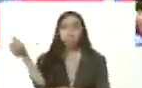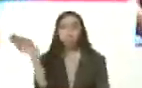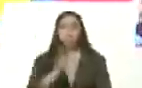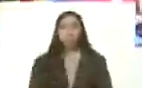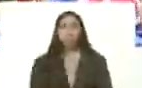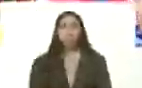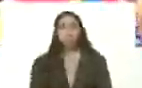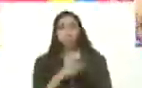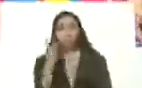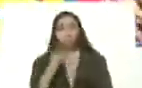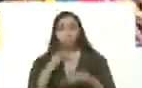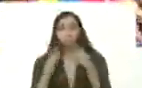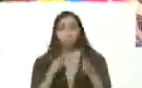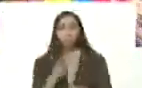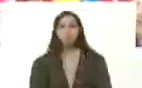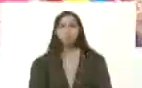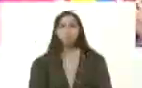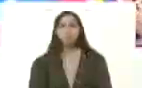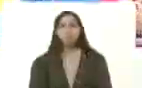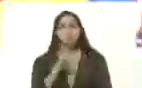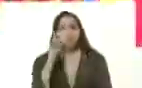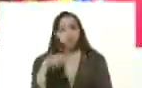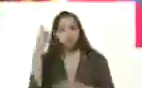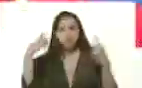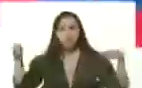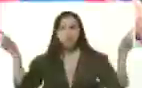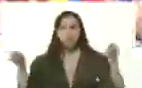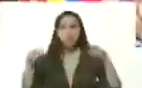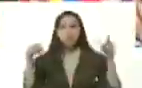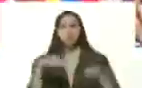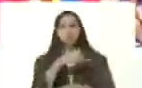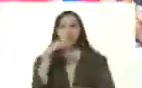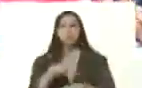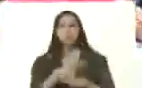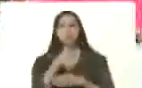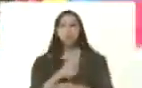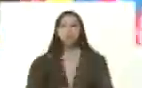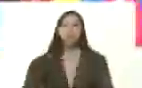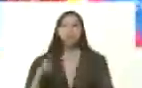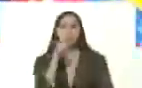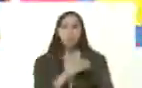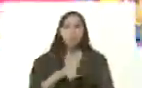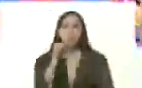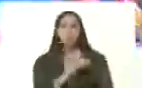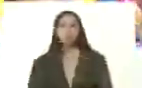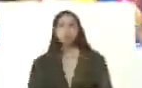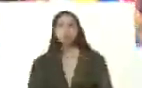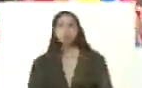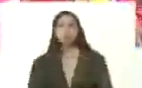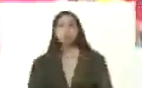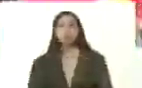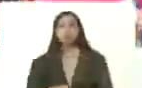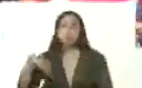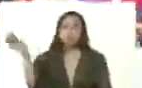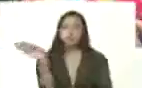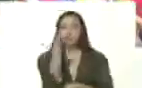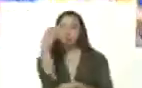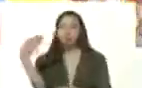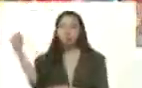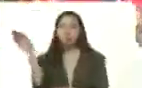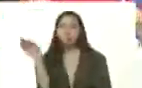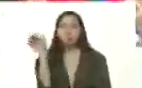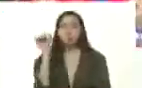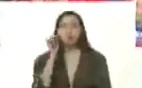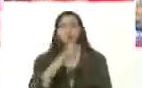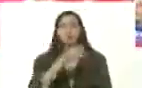hermosa canción a nuestra bandera y levantemos el amarillo Levantemos el azulito y el rojito de esa